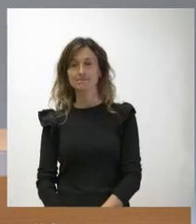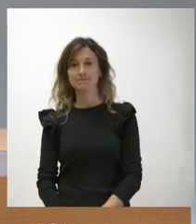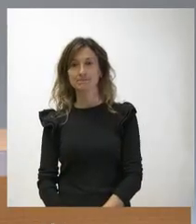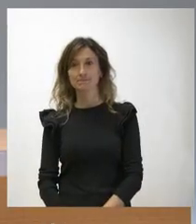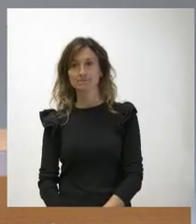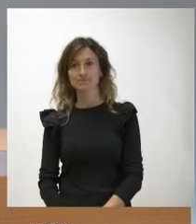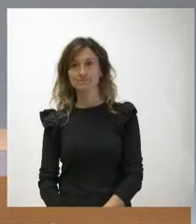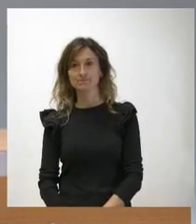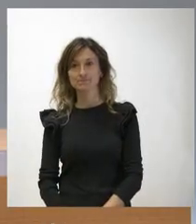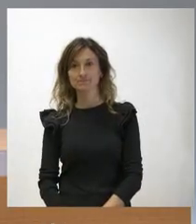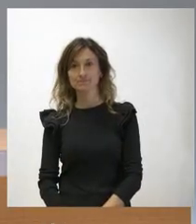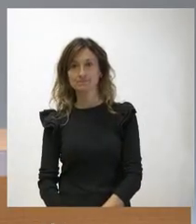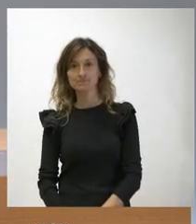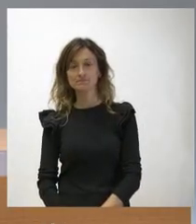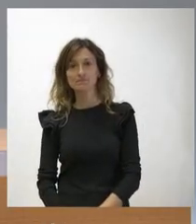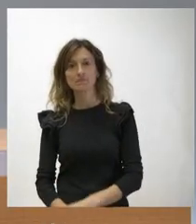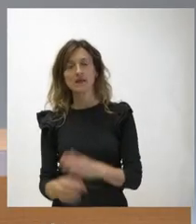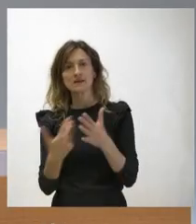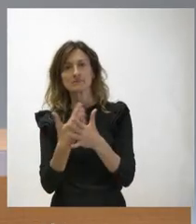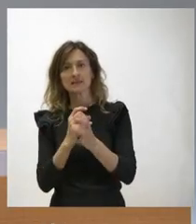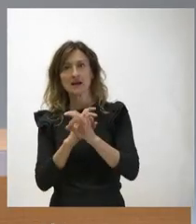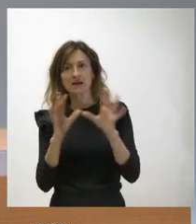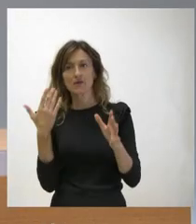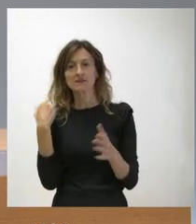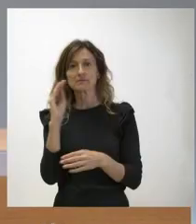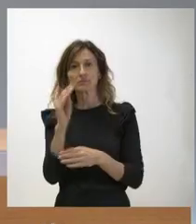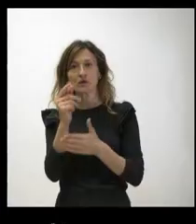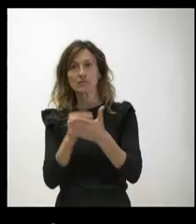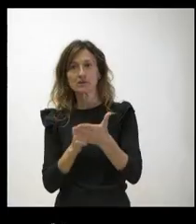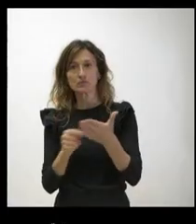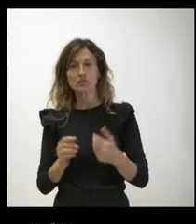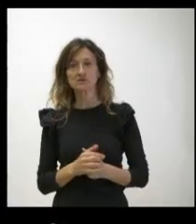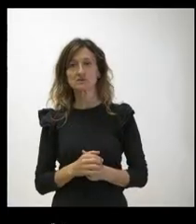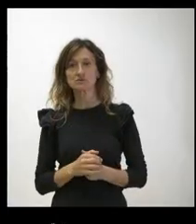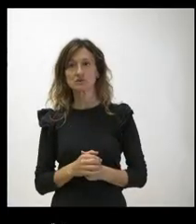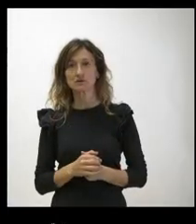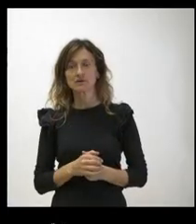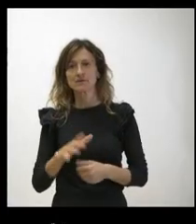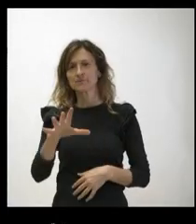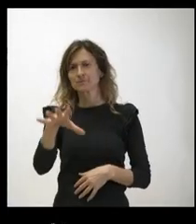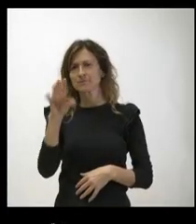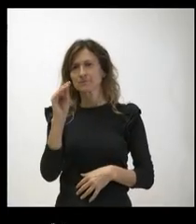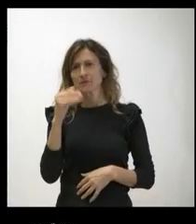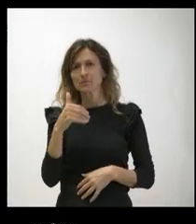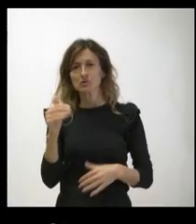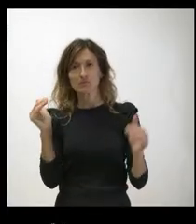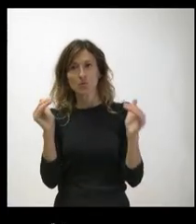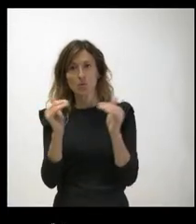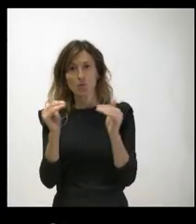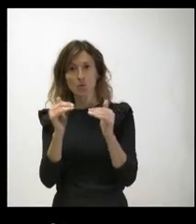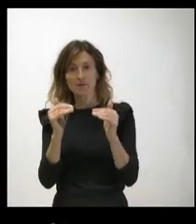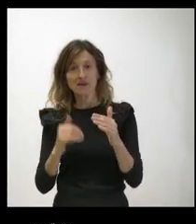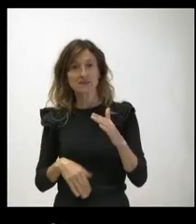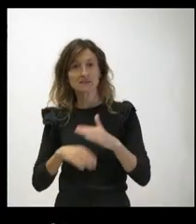portavoz una aclaración cuando antes le hemos preguntado por el presupuesto no sé si podemos inferir que el jueves puede estar el consejo el techo de